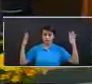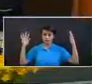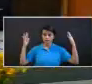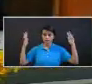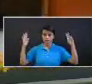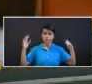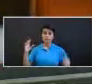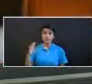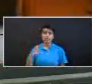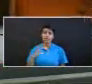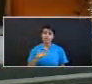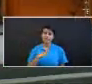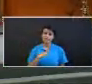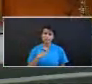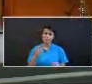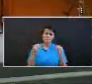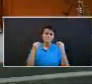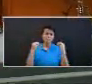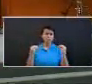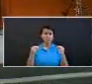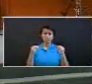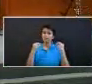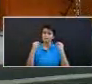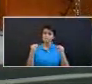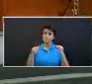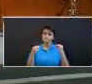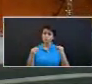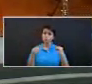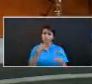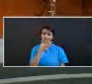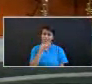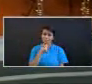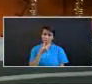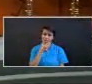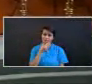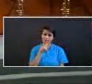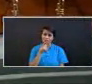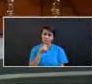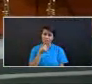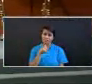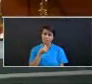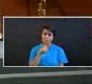He tenido muchas experiencias.